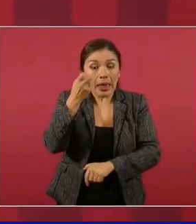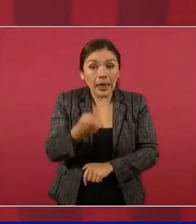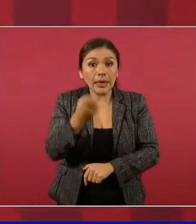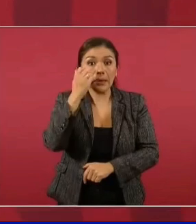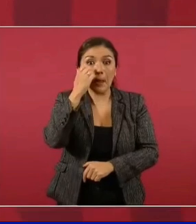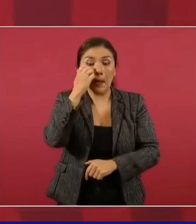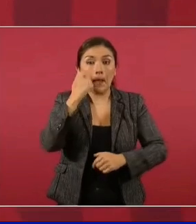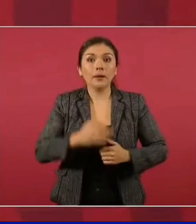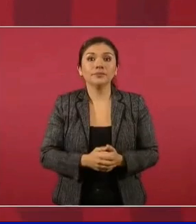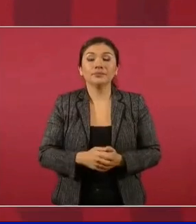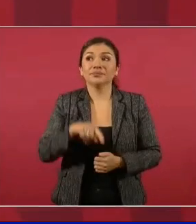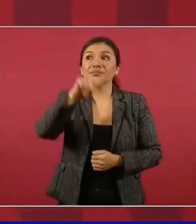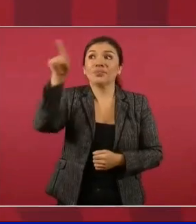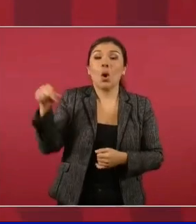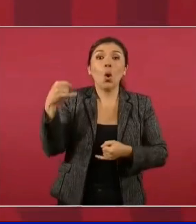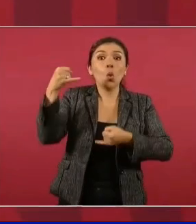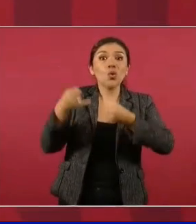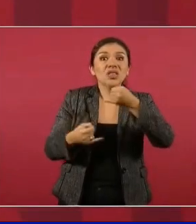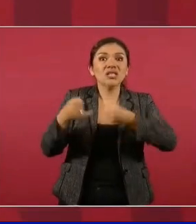los del Poder Judicial